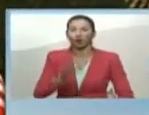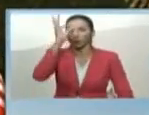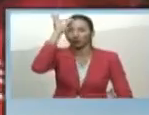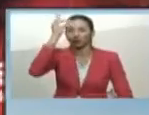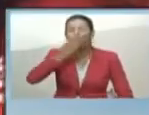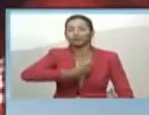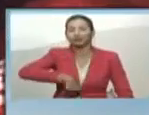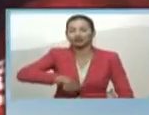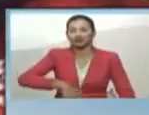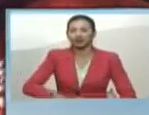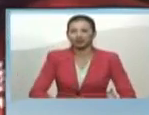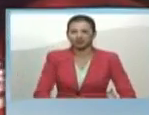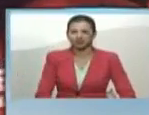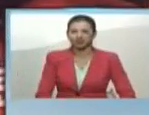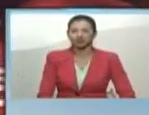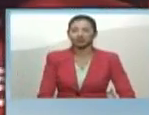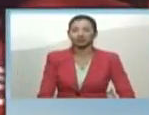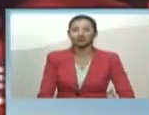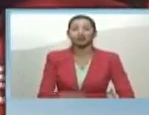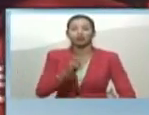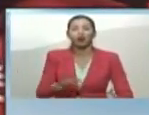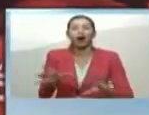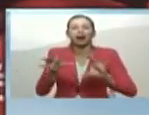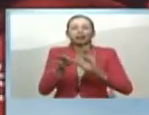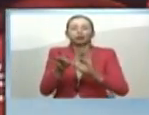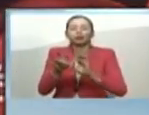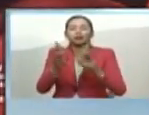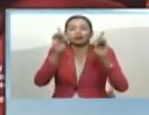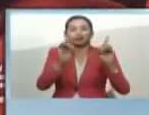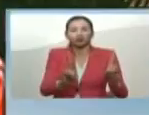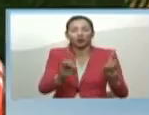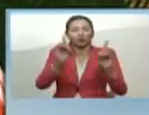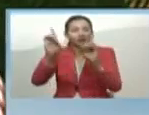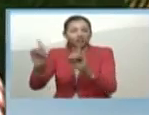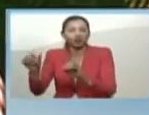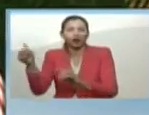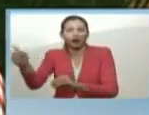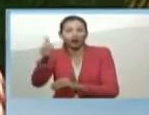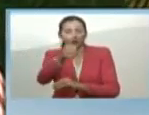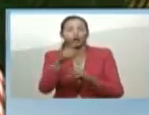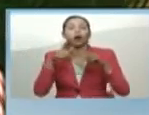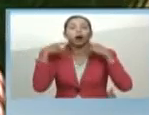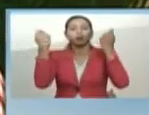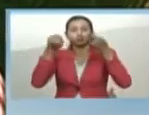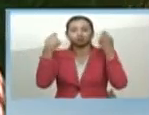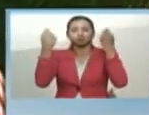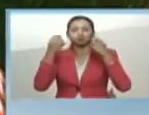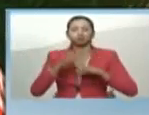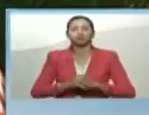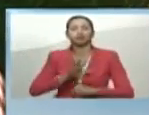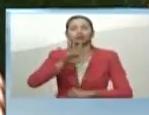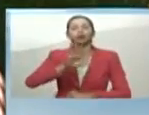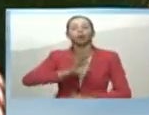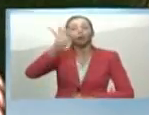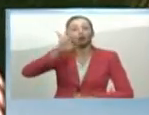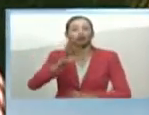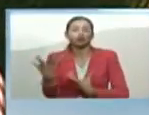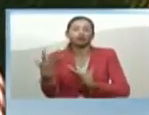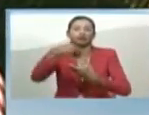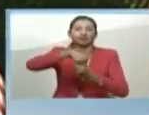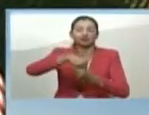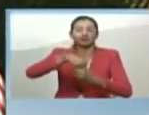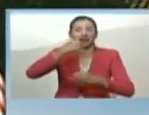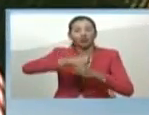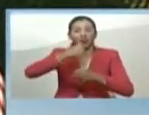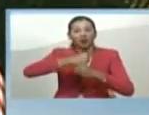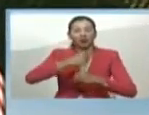presidencial hay que articular todas estas decisiones la campaña el 5% en el trabajo